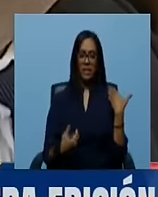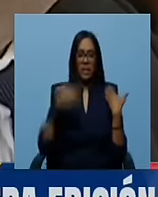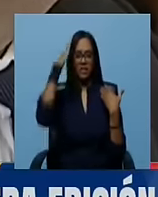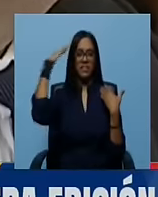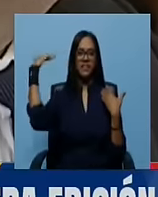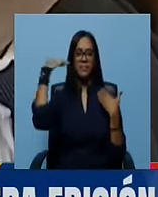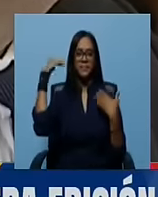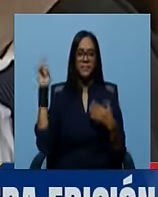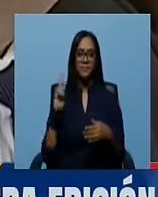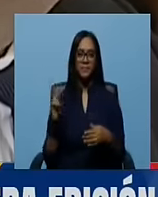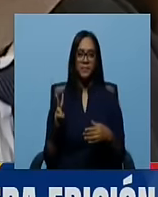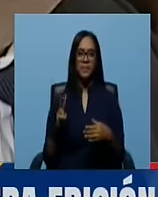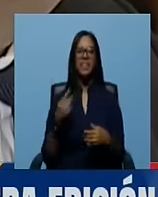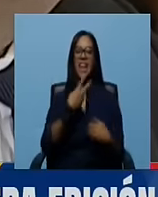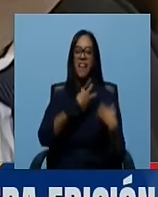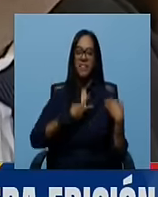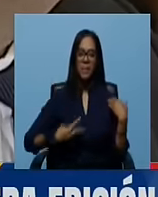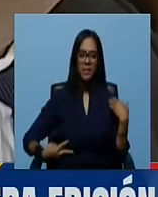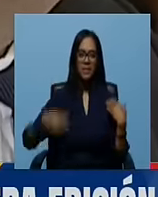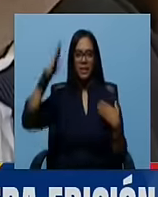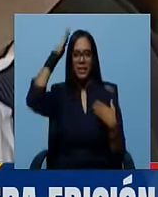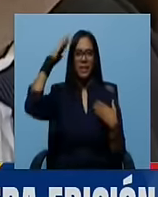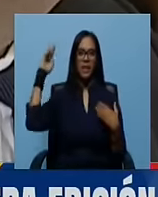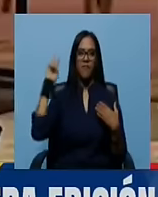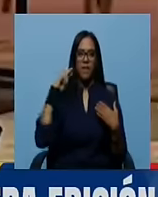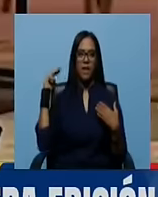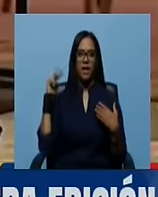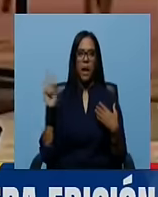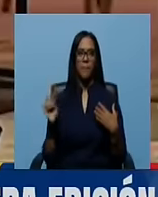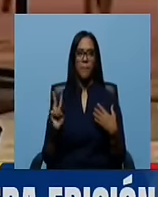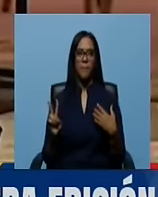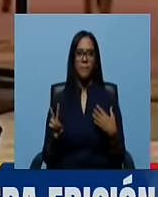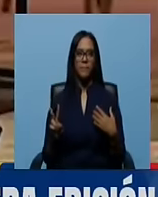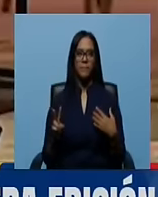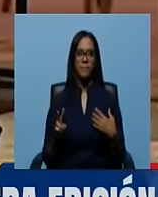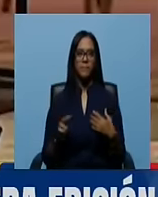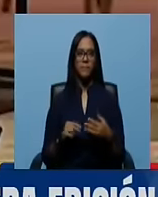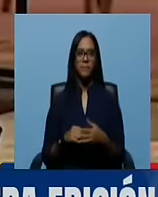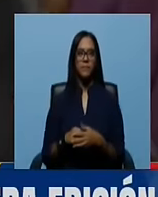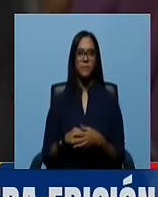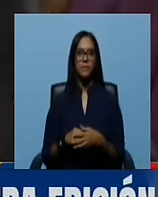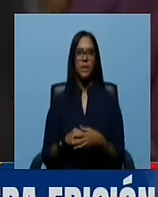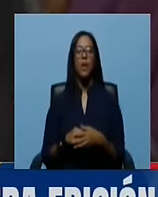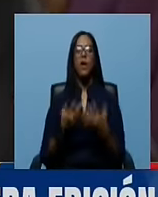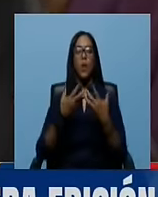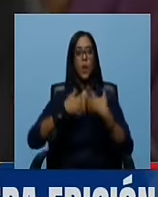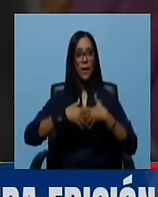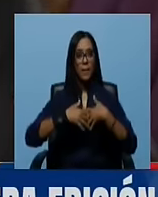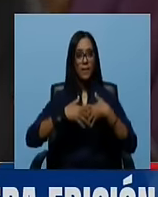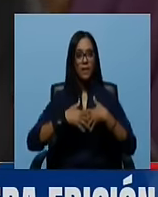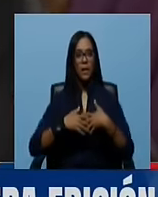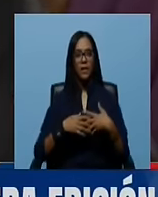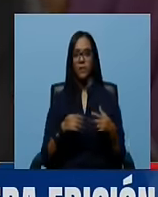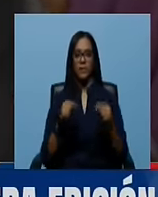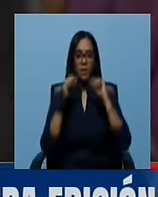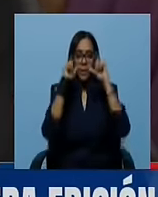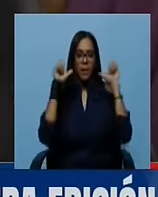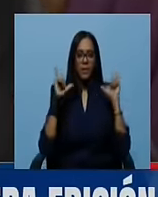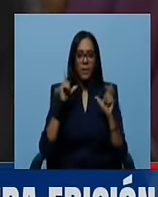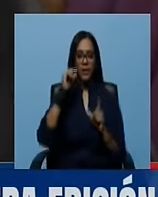la vicepresidenta de Vietnam, con empresarios. Y la llevaron, y ella quedó